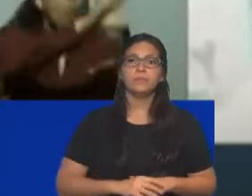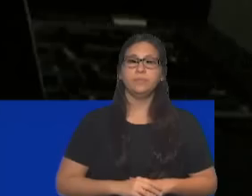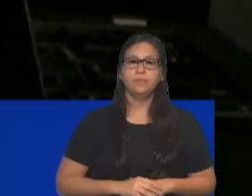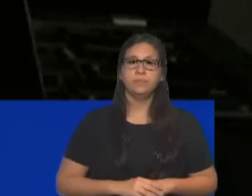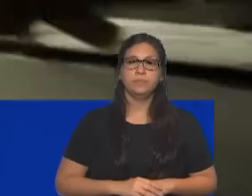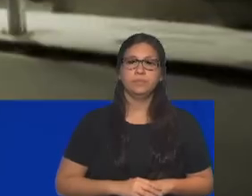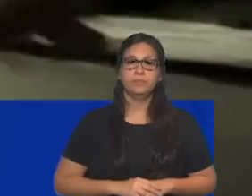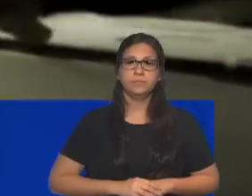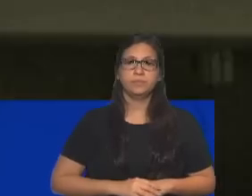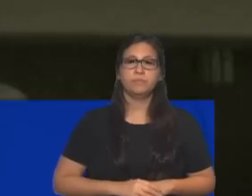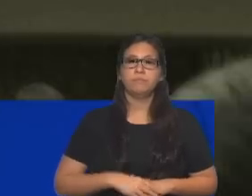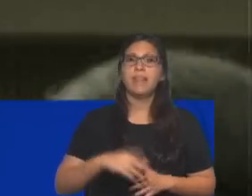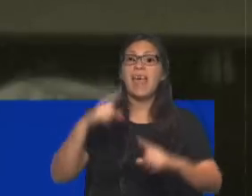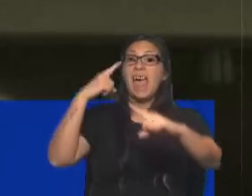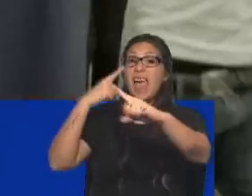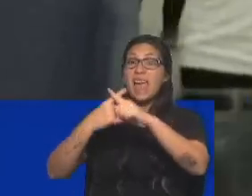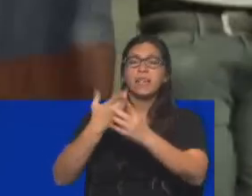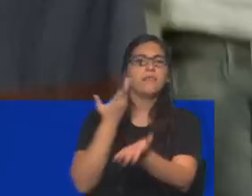por 10 días de Venezuela.